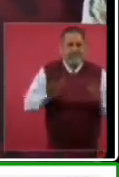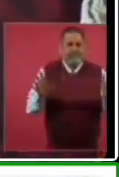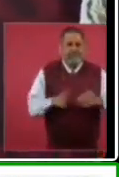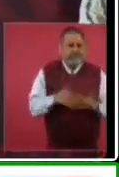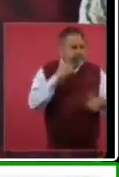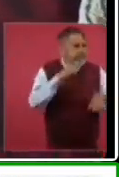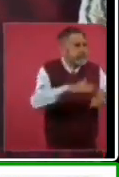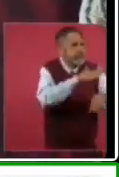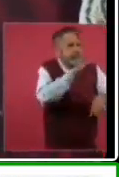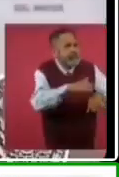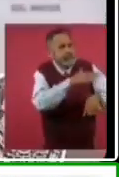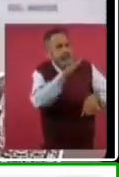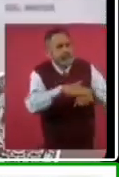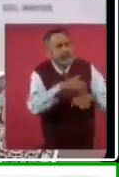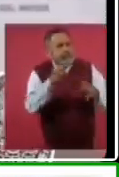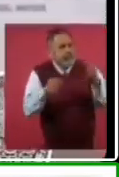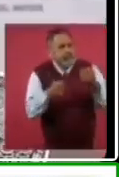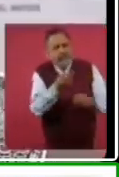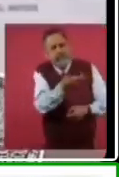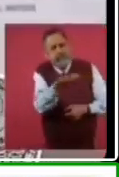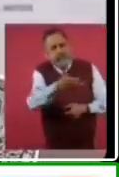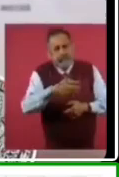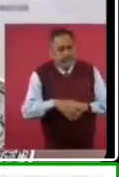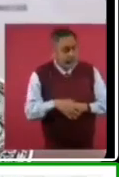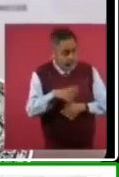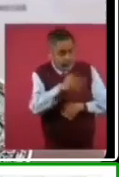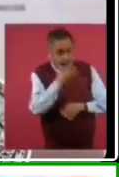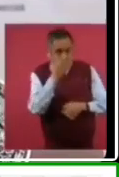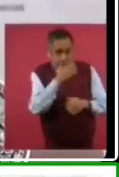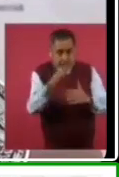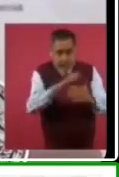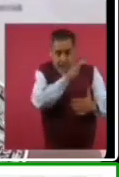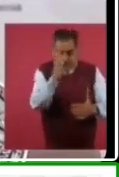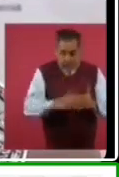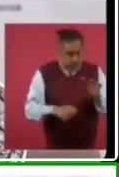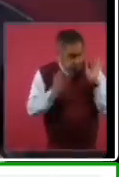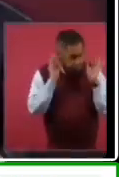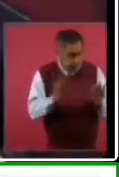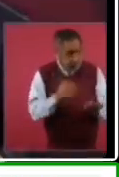están las calificaciones, terminaste la escuela,